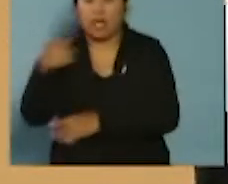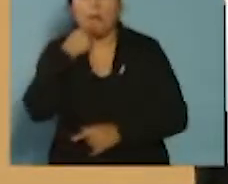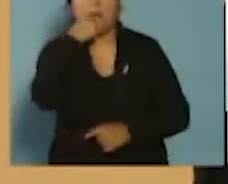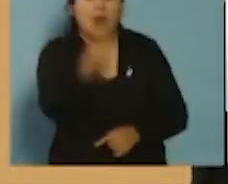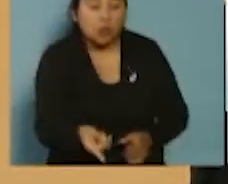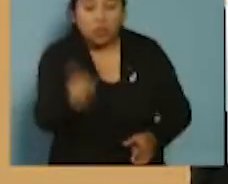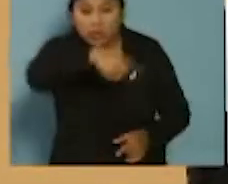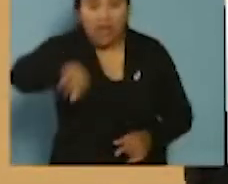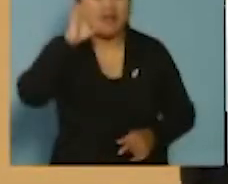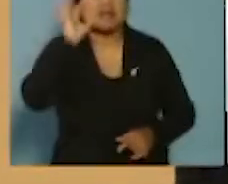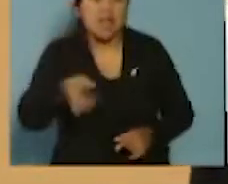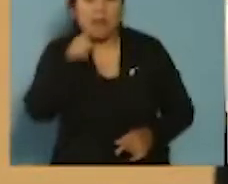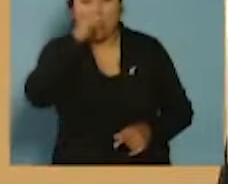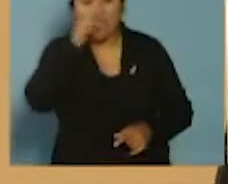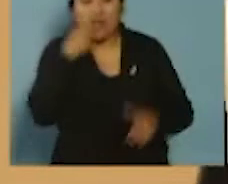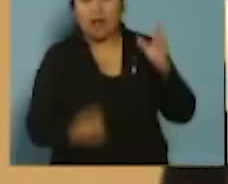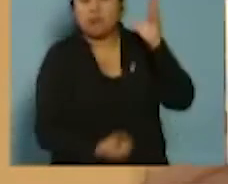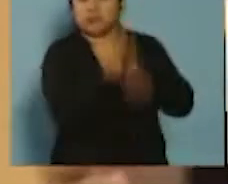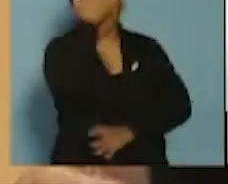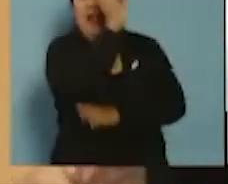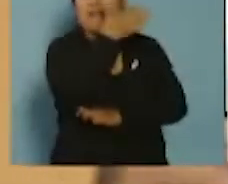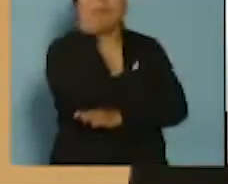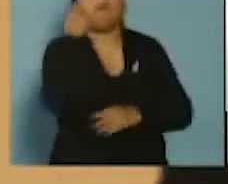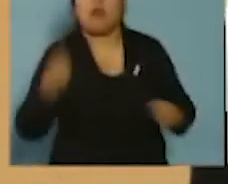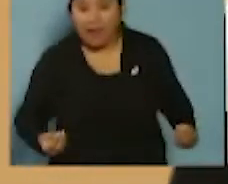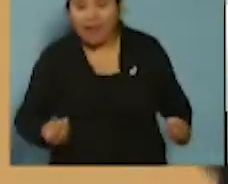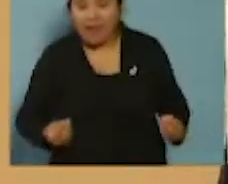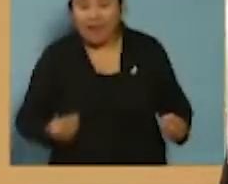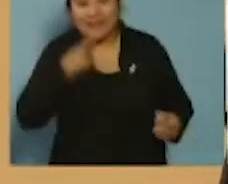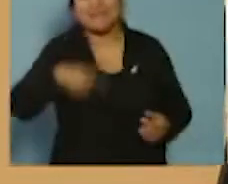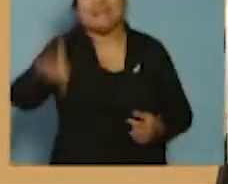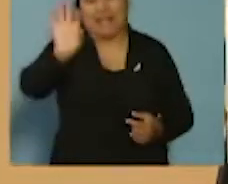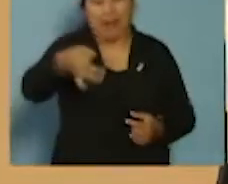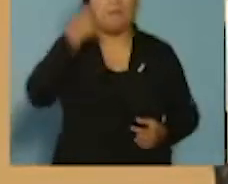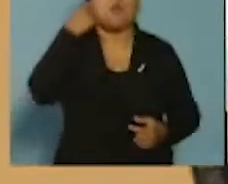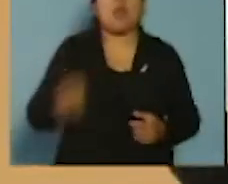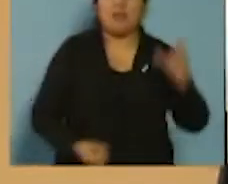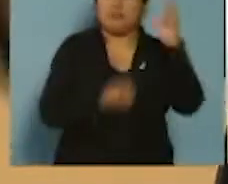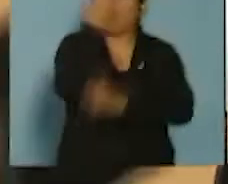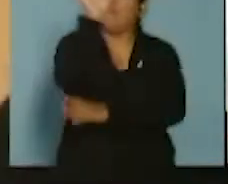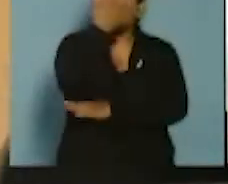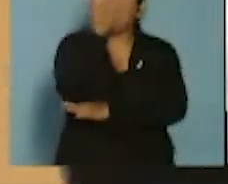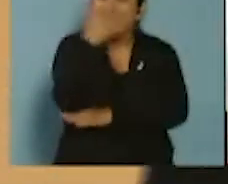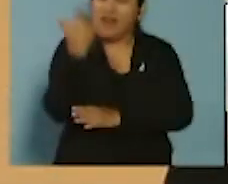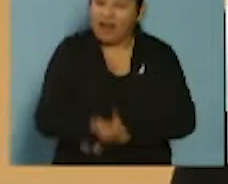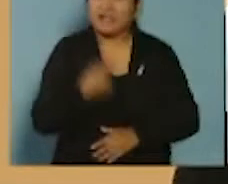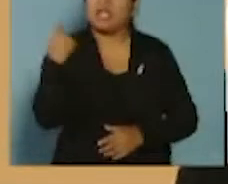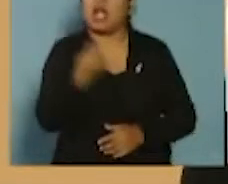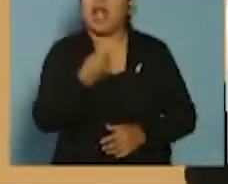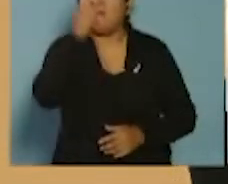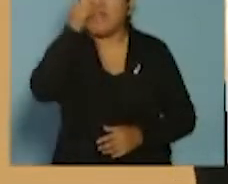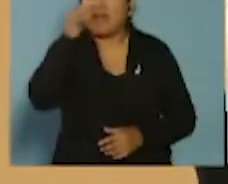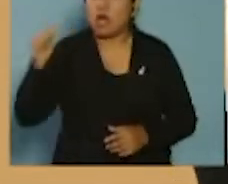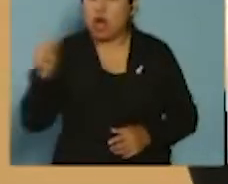fue el creador de la bandera y fue el creador de la bandera porque era el líder de la revolución de la bandera del escudo de la bandera nacional de la libertad civil